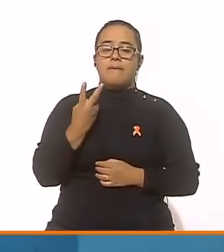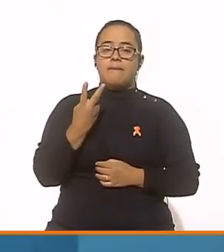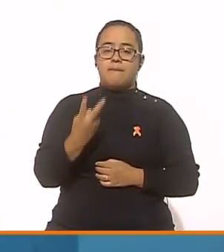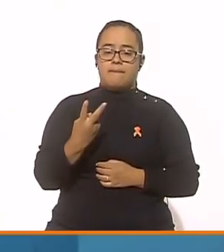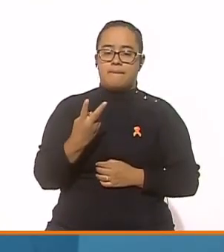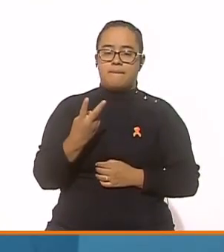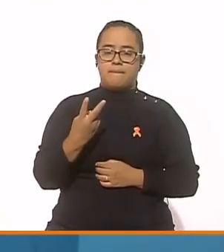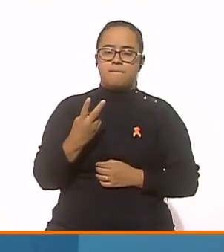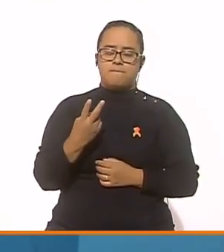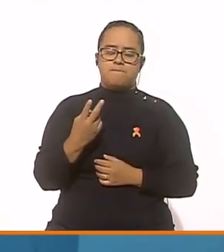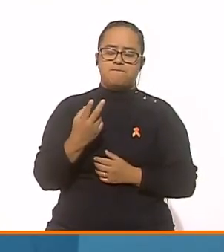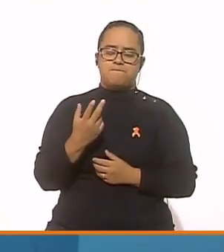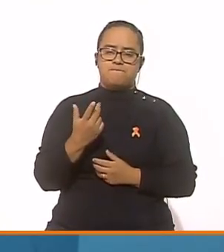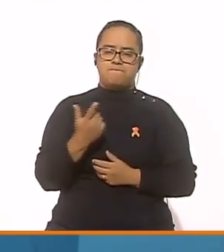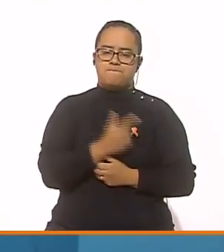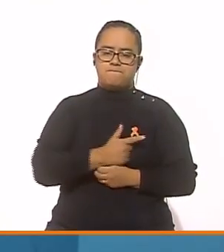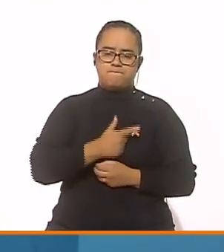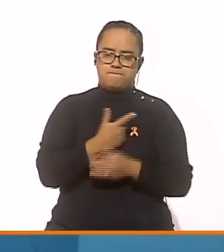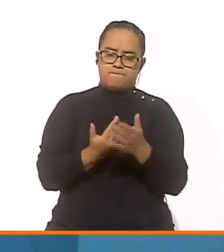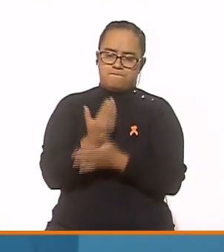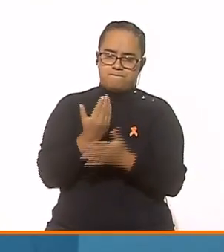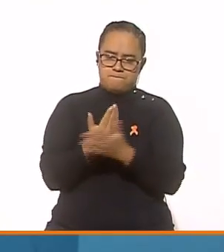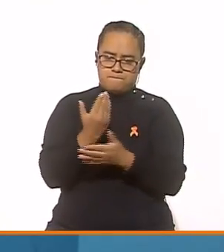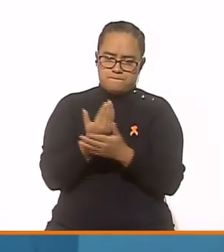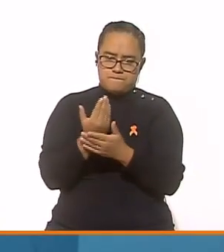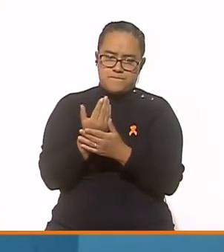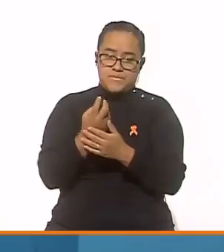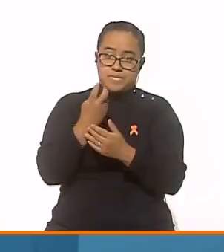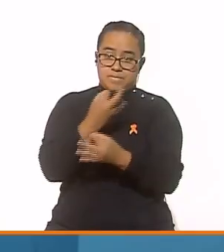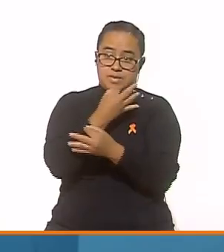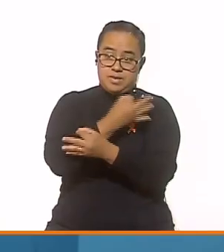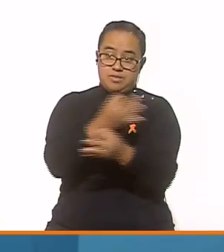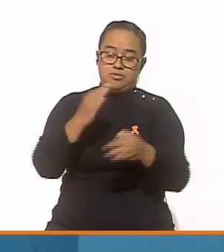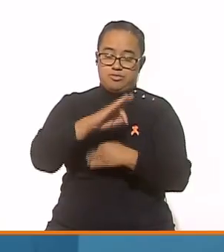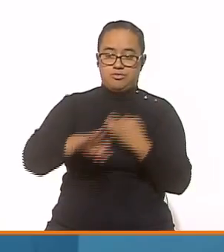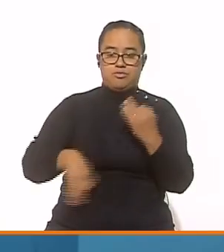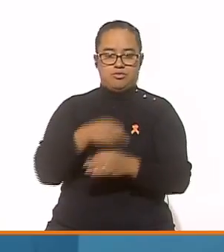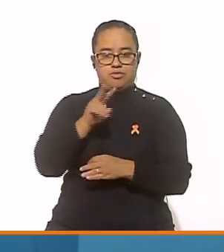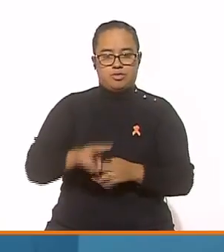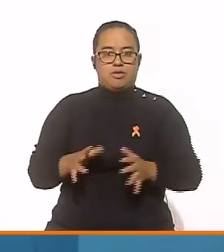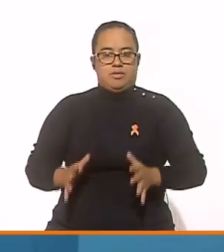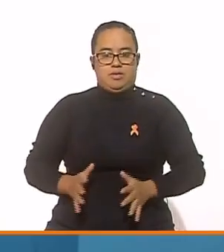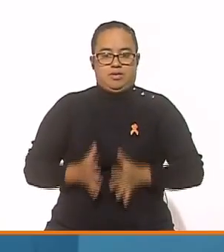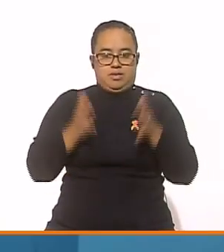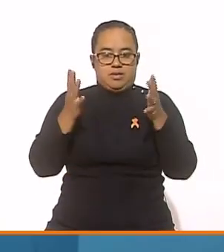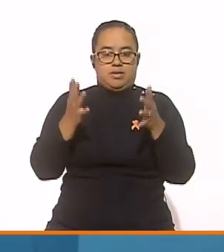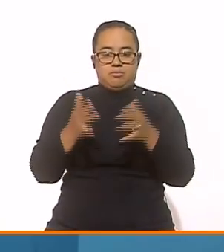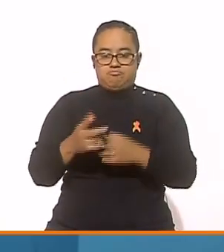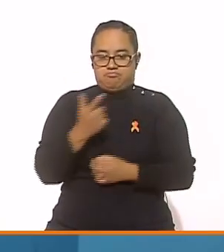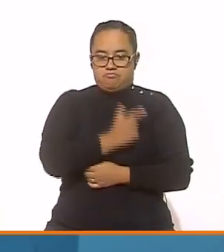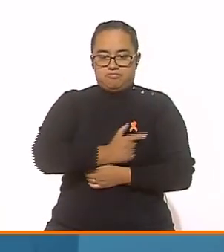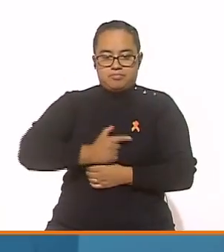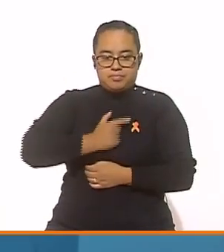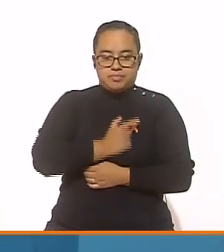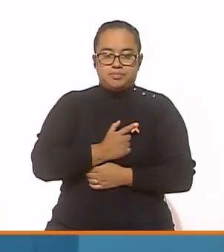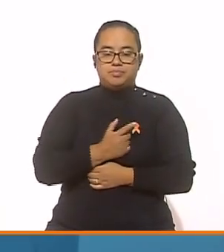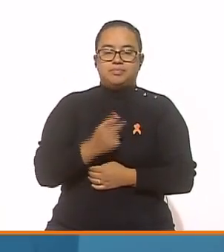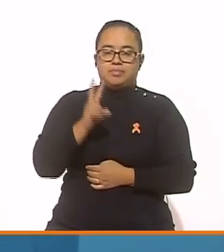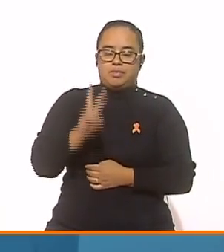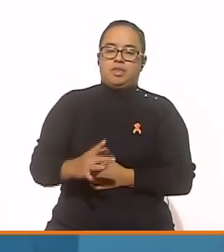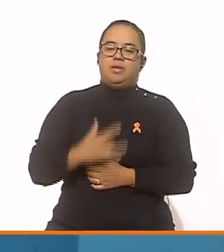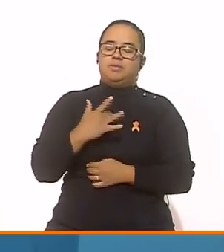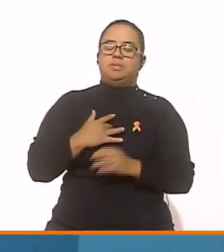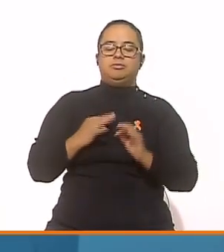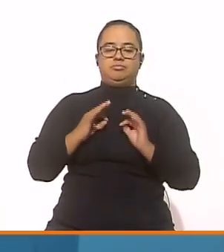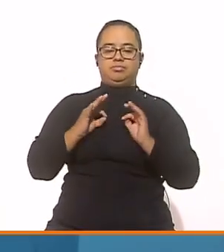además despertándonos con estas noticias que de verdad pues, nos sorprenden a Así todas, a es. todos y a todes, y pues de manera placentera para